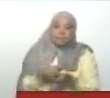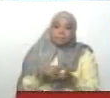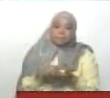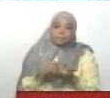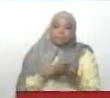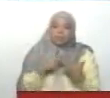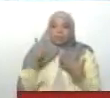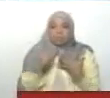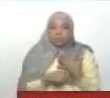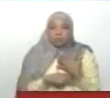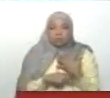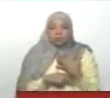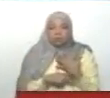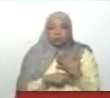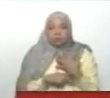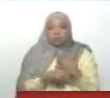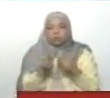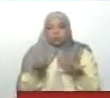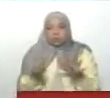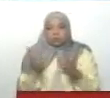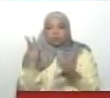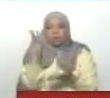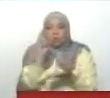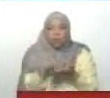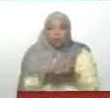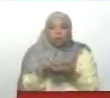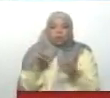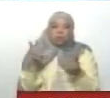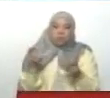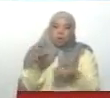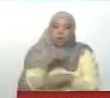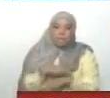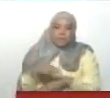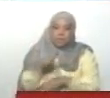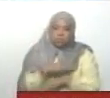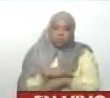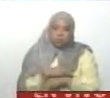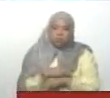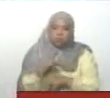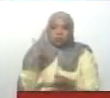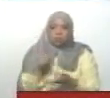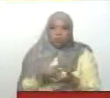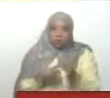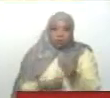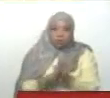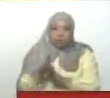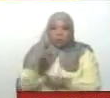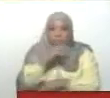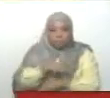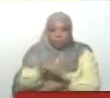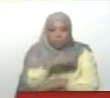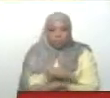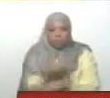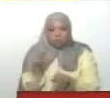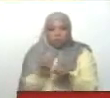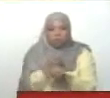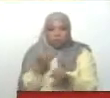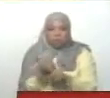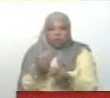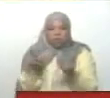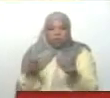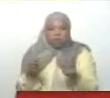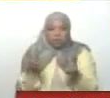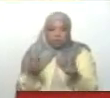ya planificando 7 vértices de la nueva misión. Yo estoy lanzando misiones y grandes misiones de